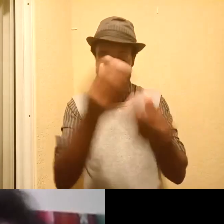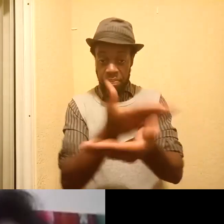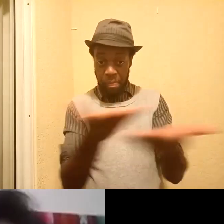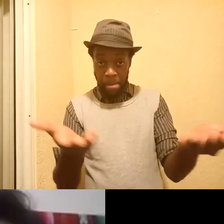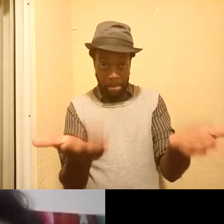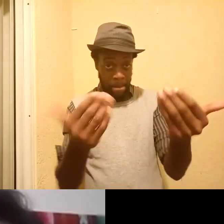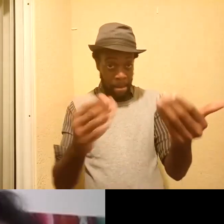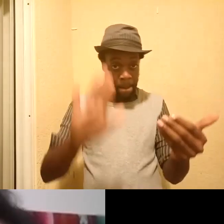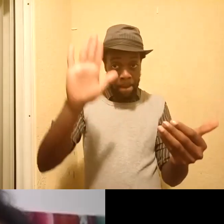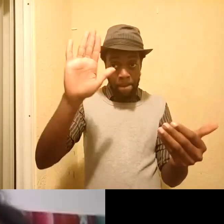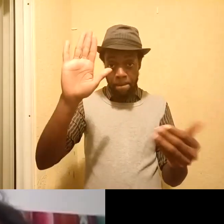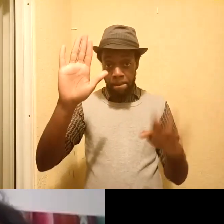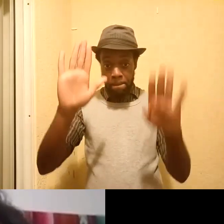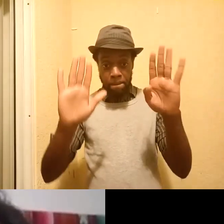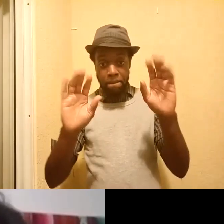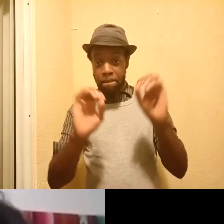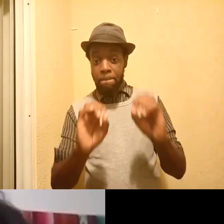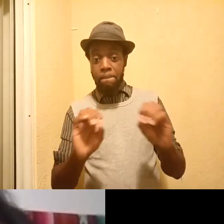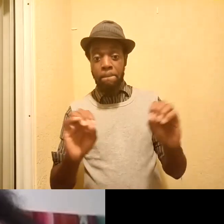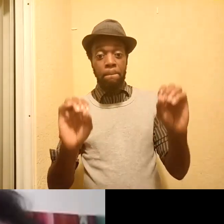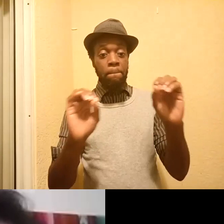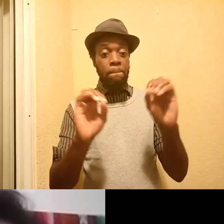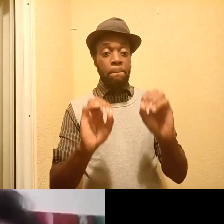manos levantadas, entonces